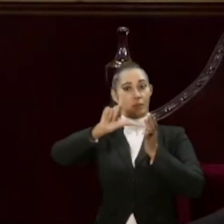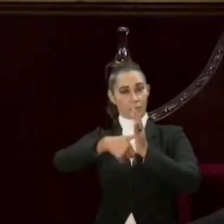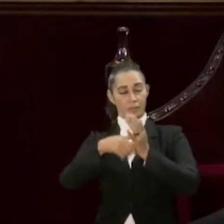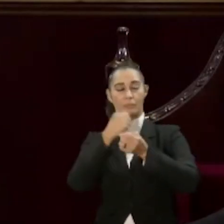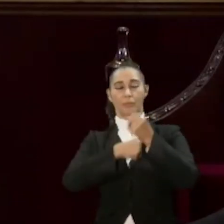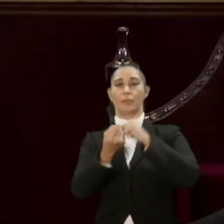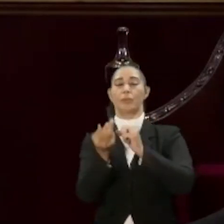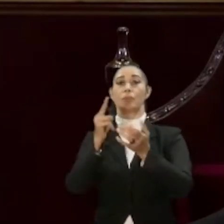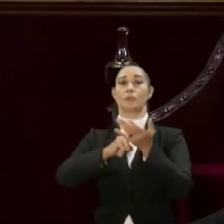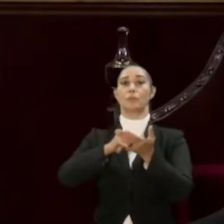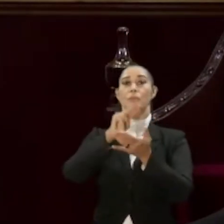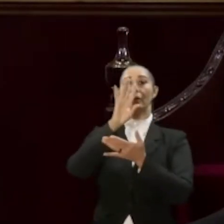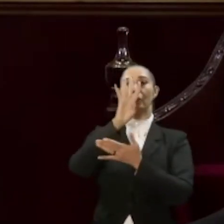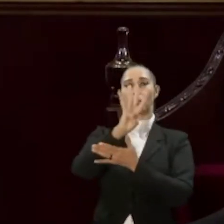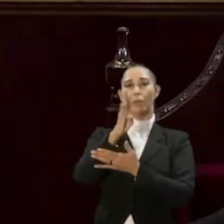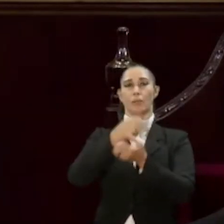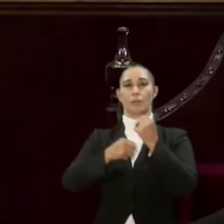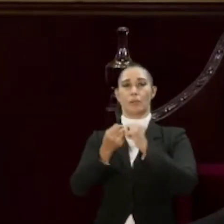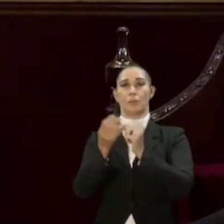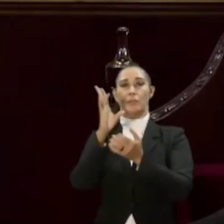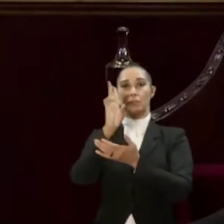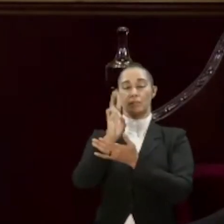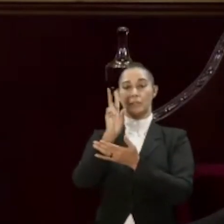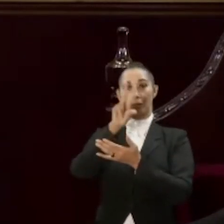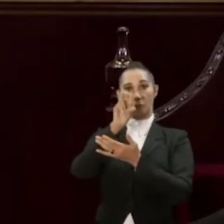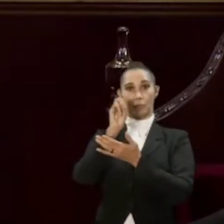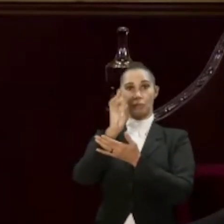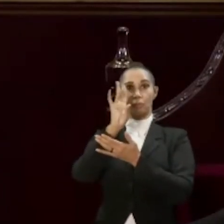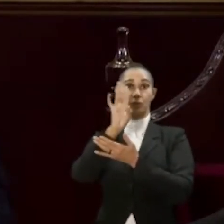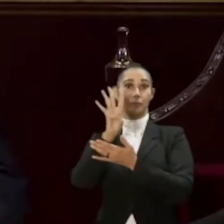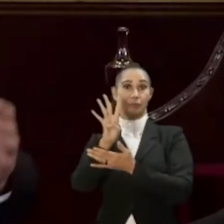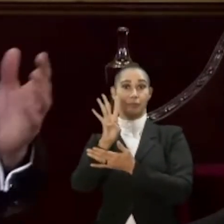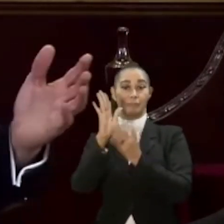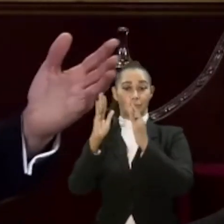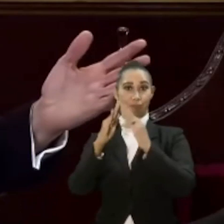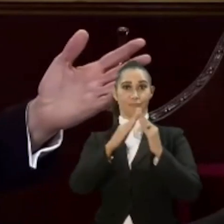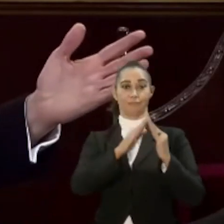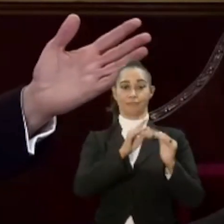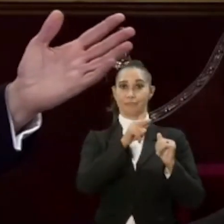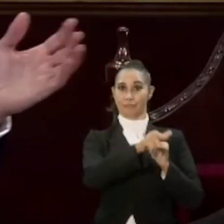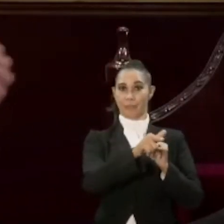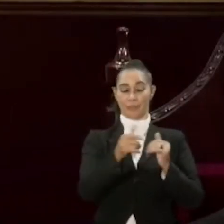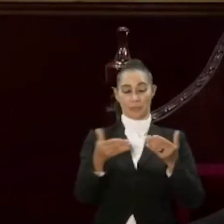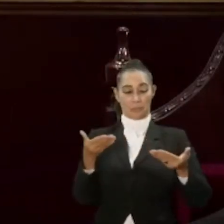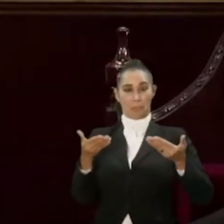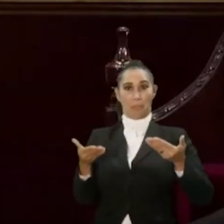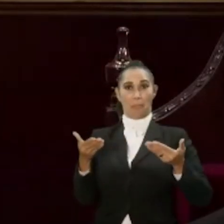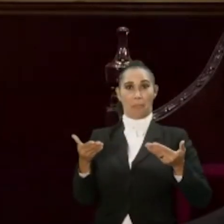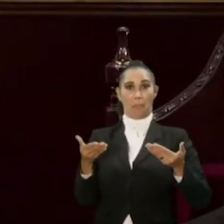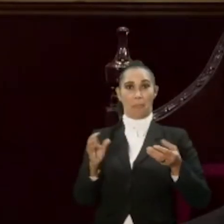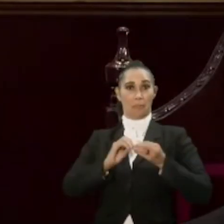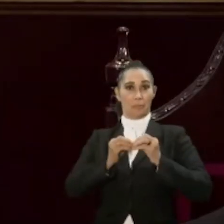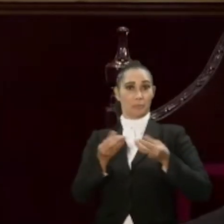2004 y 2007, se entregaron 272 viviendas. Ahí están las estadísticas.